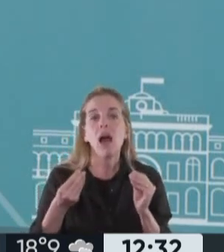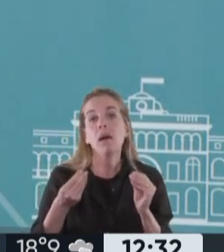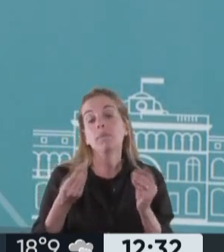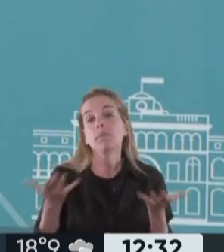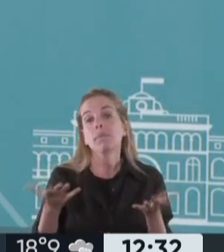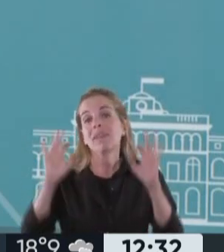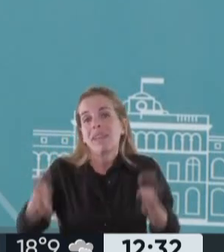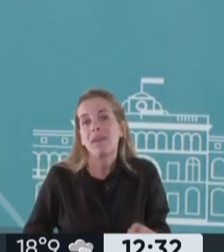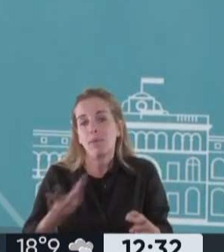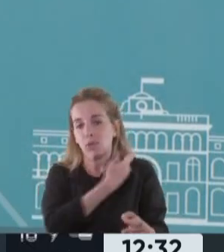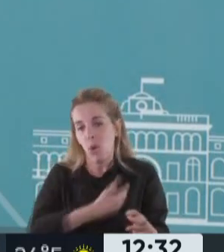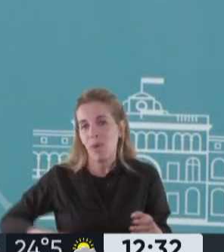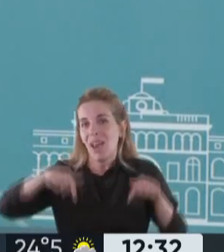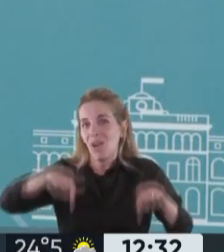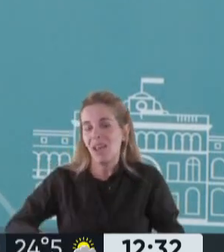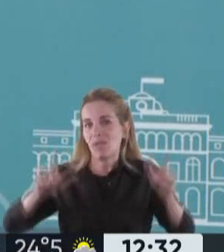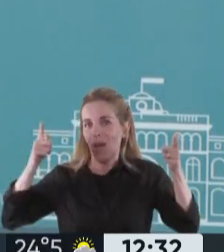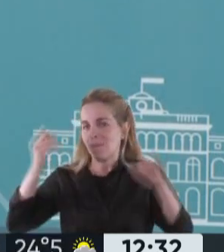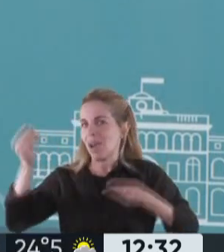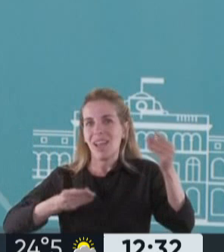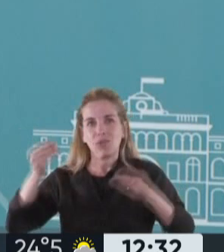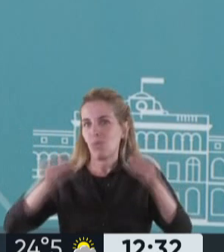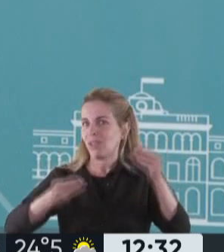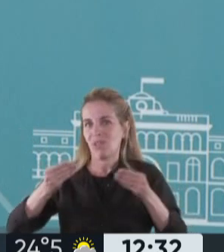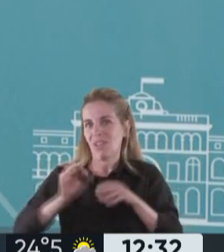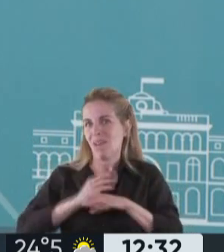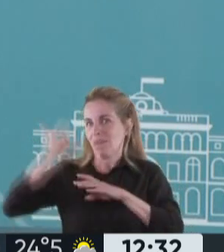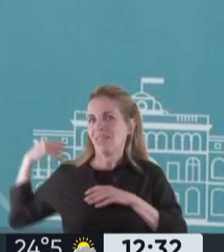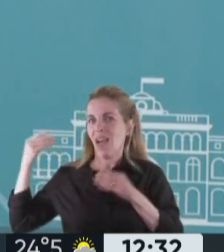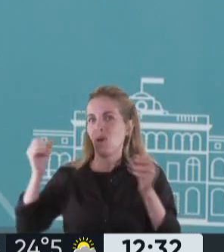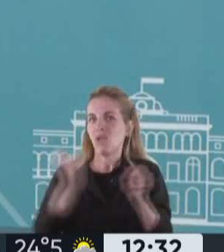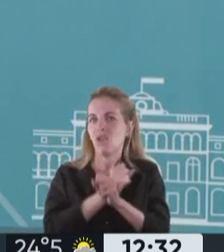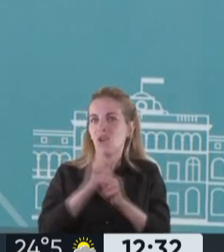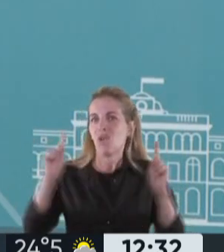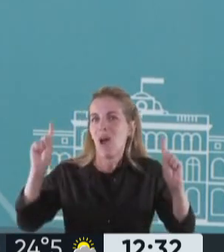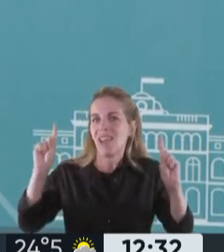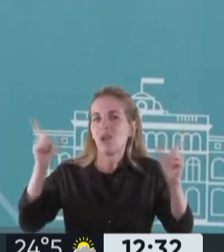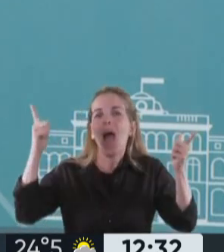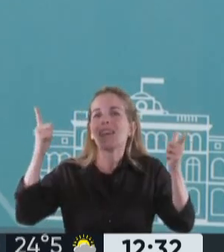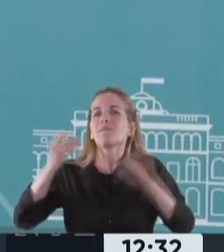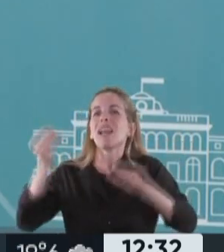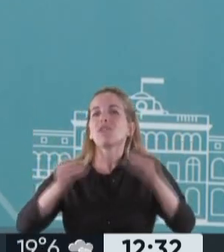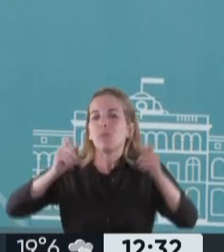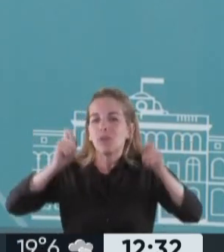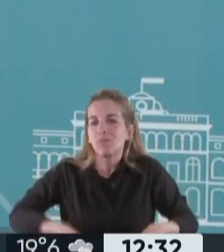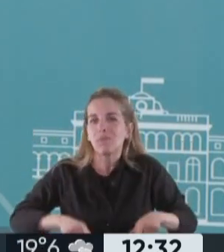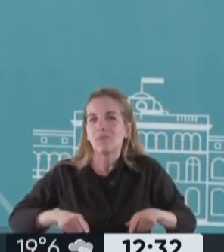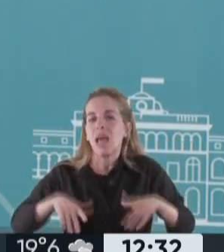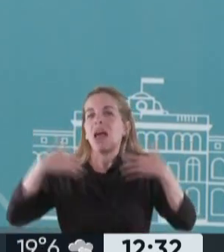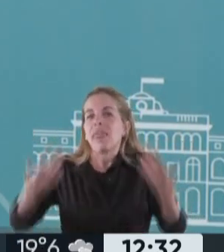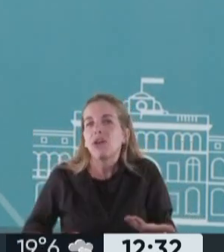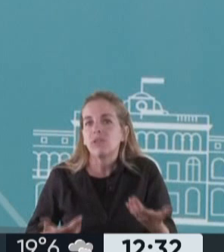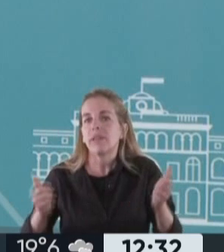que hoy nuestro gobierno no tiene presupuesto, que no tenemos presupuesto. Entonces,